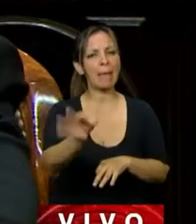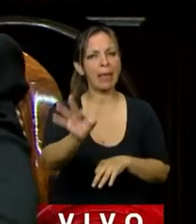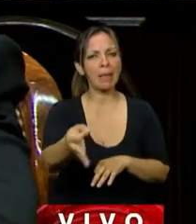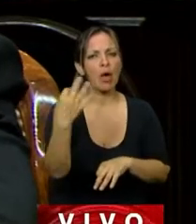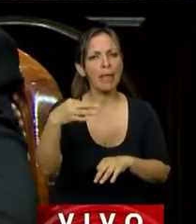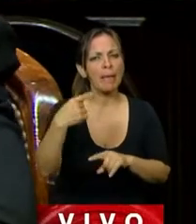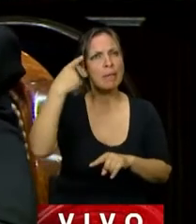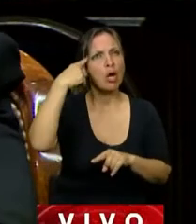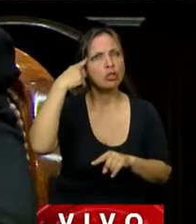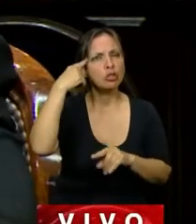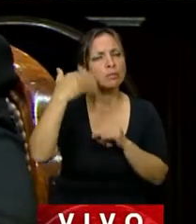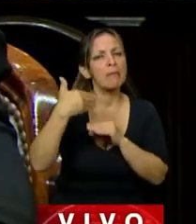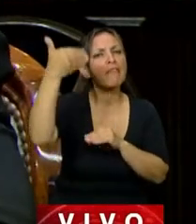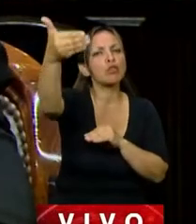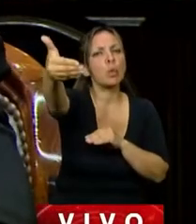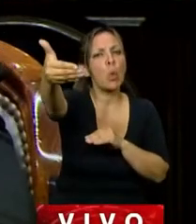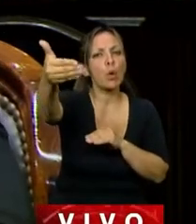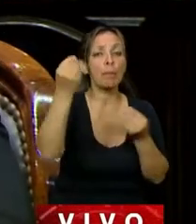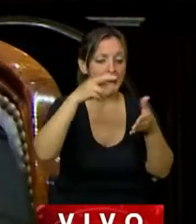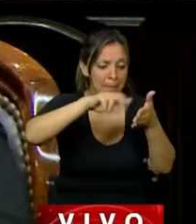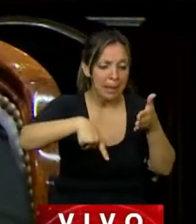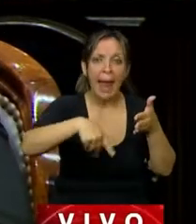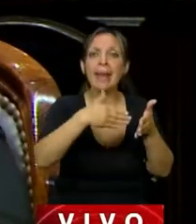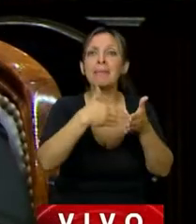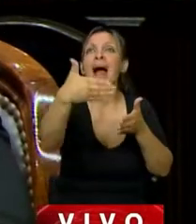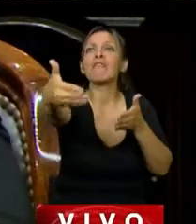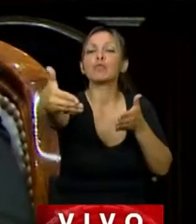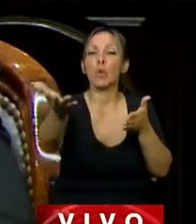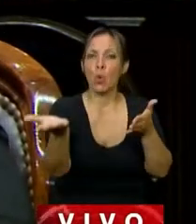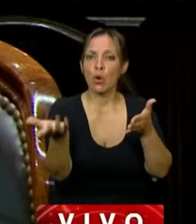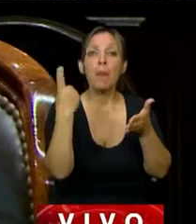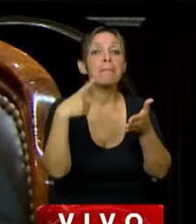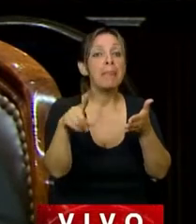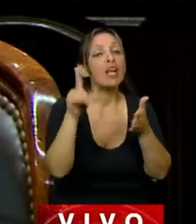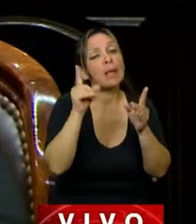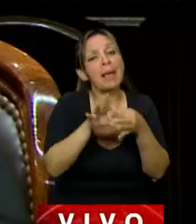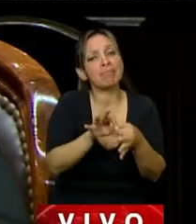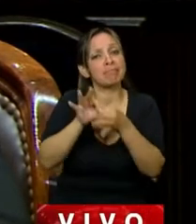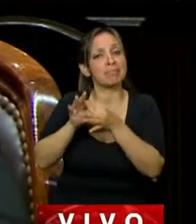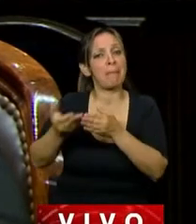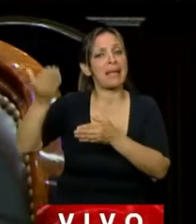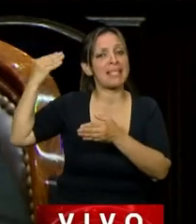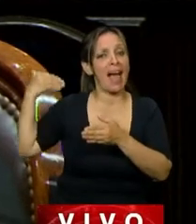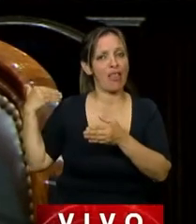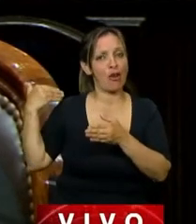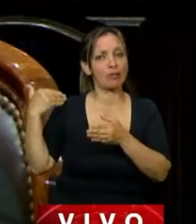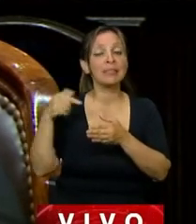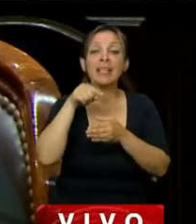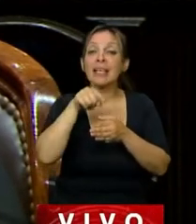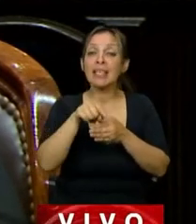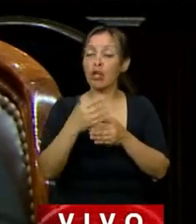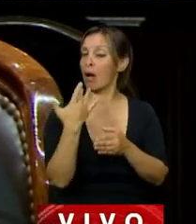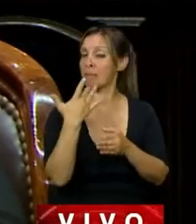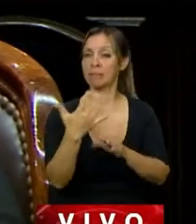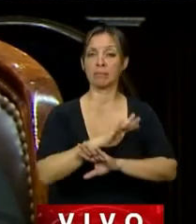que mirar para adelante, porque es la apuesta, es el presupuesto, pero que tenemos que mirar para atrás. Y eso es lo más maravilloso de